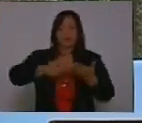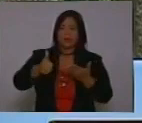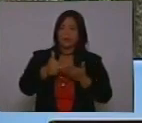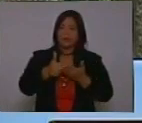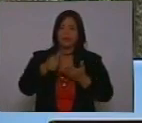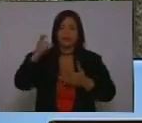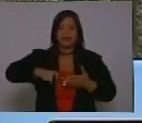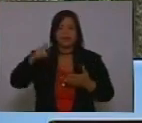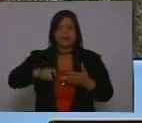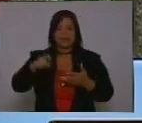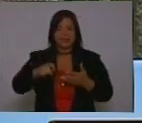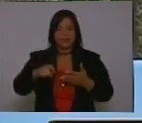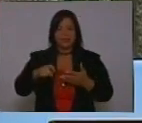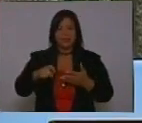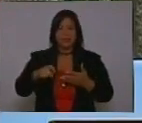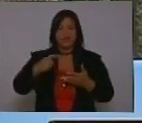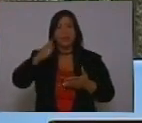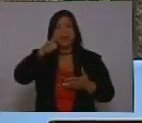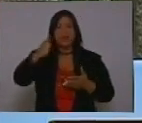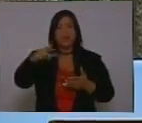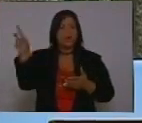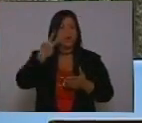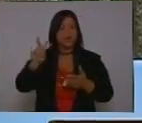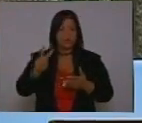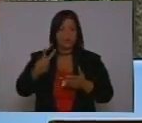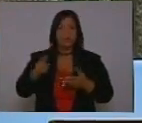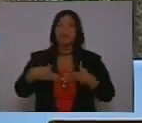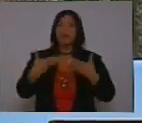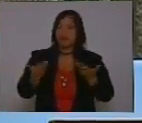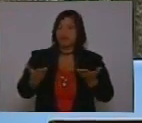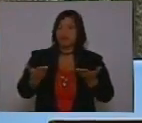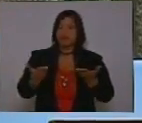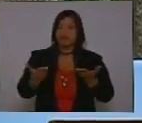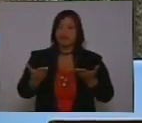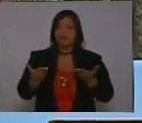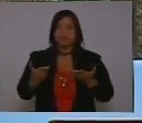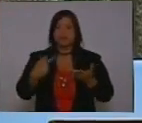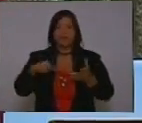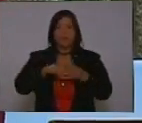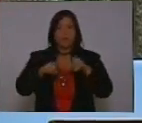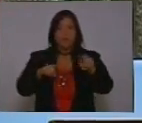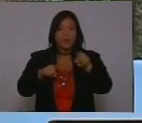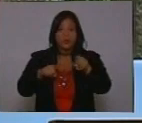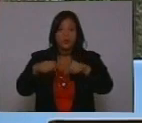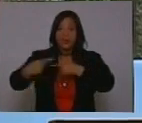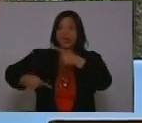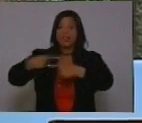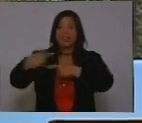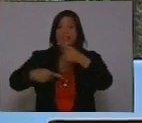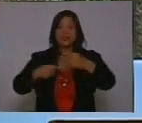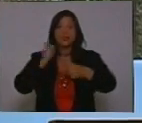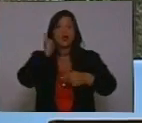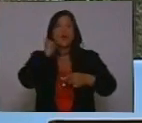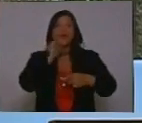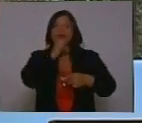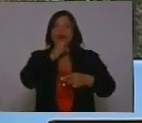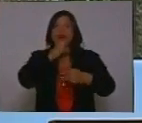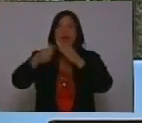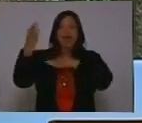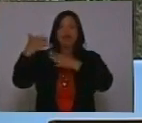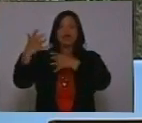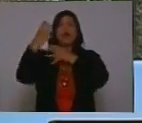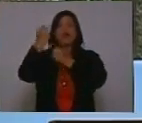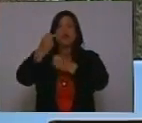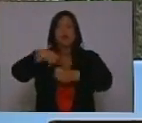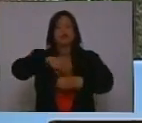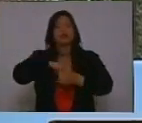las necesidades del pueblo venezolano. Porque tu generación, camarada Gladys Requena, ha confiado en